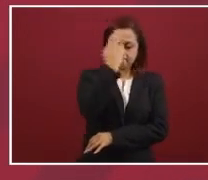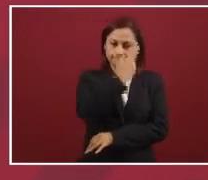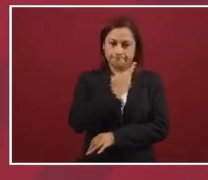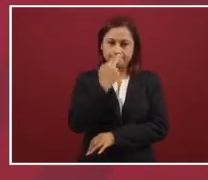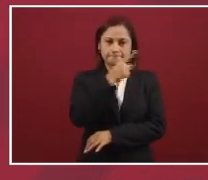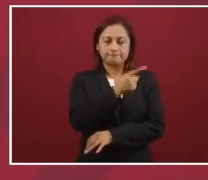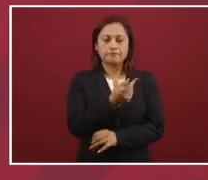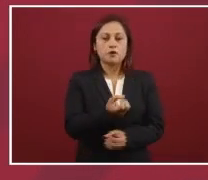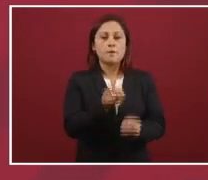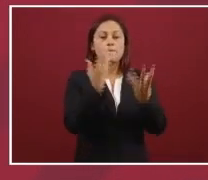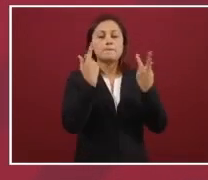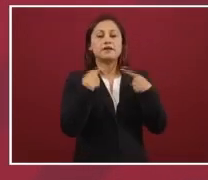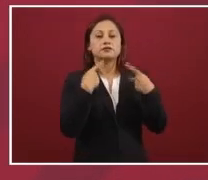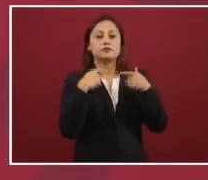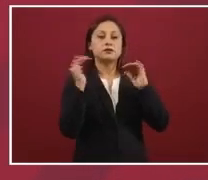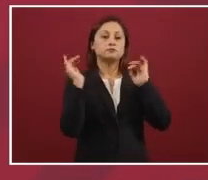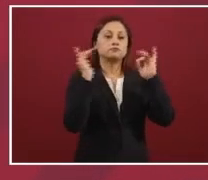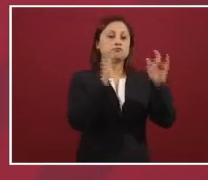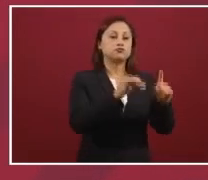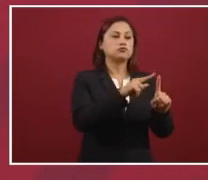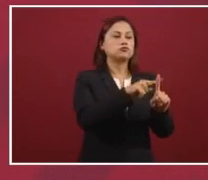tienen conexión